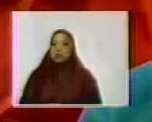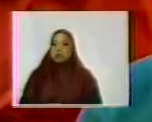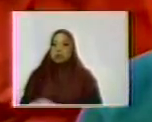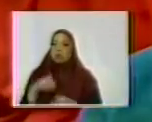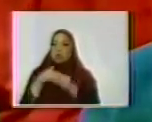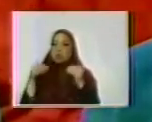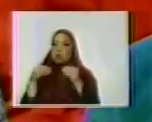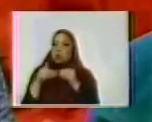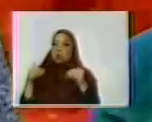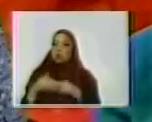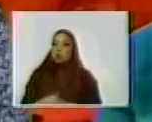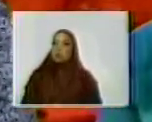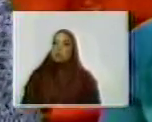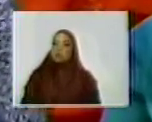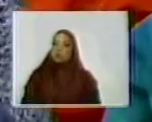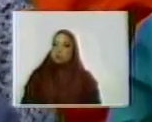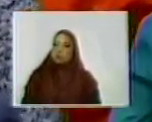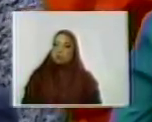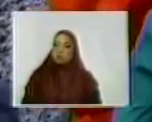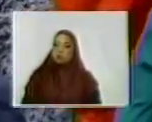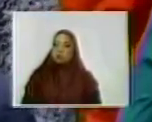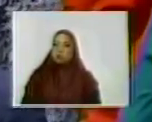dólar.